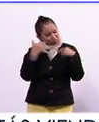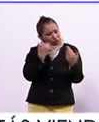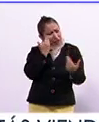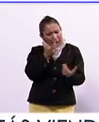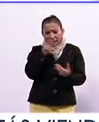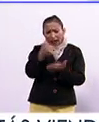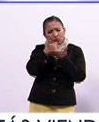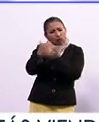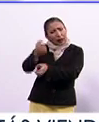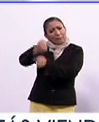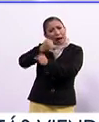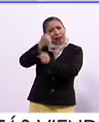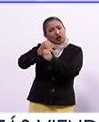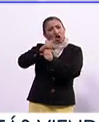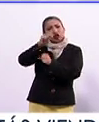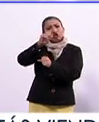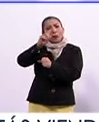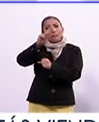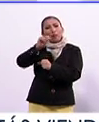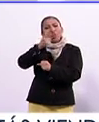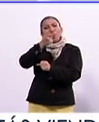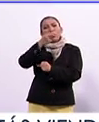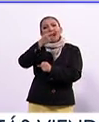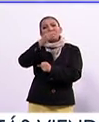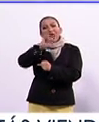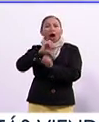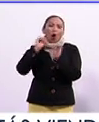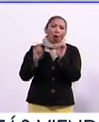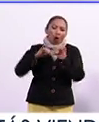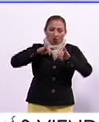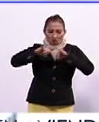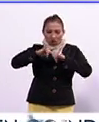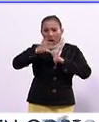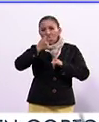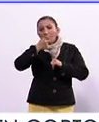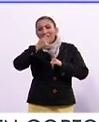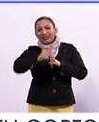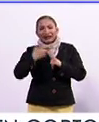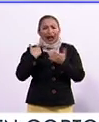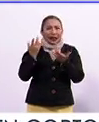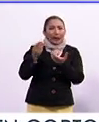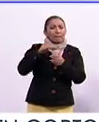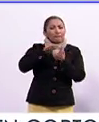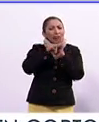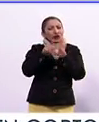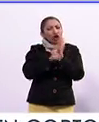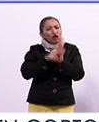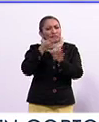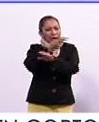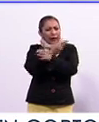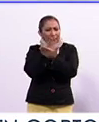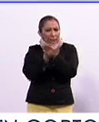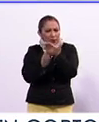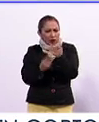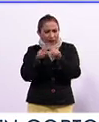como ayudante de prácticas de topografía y de ejercicios de geometría descriptiva y métodos generales de